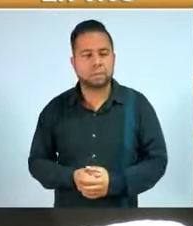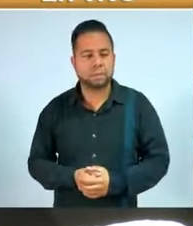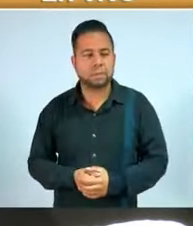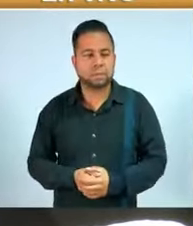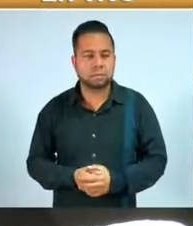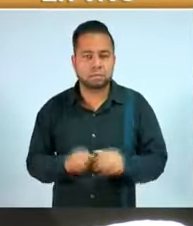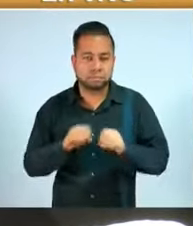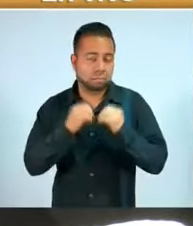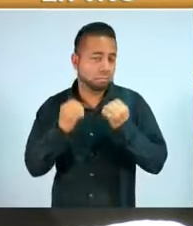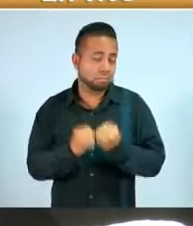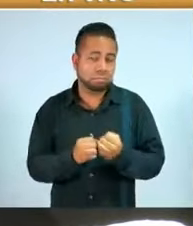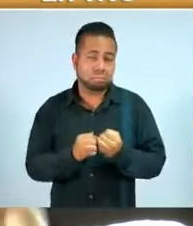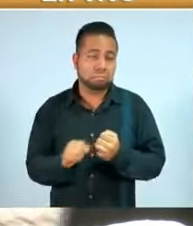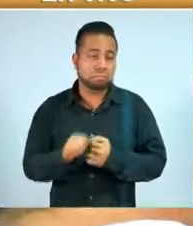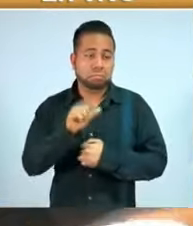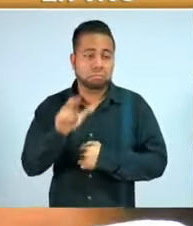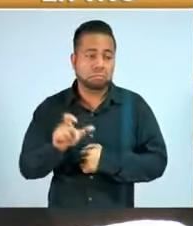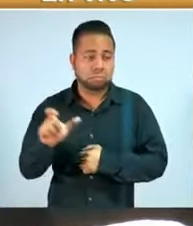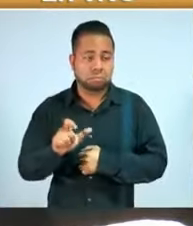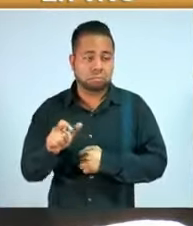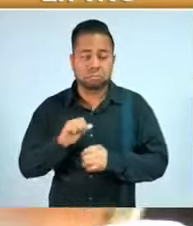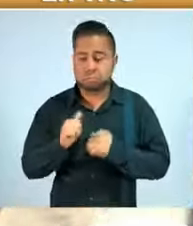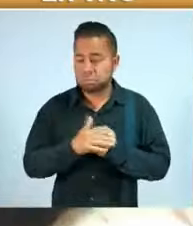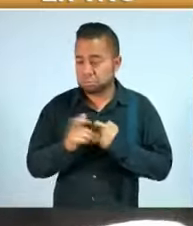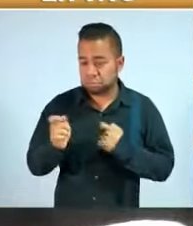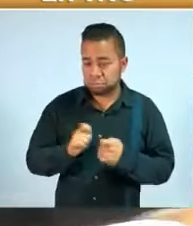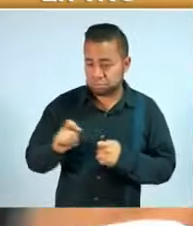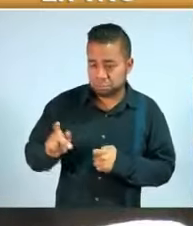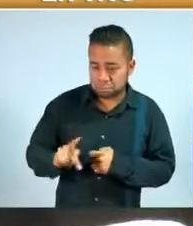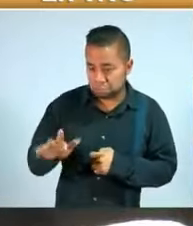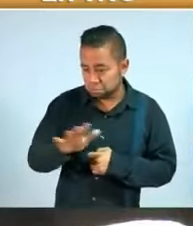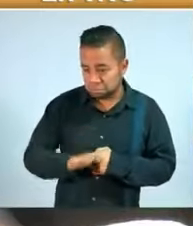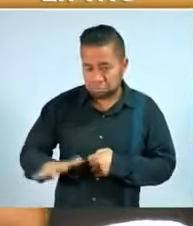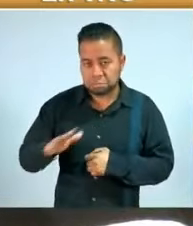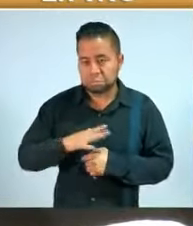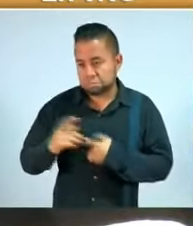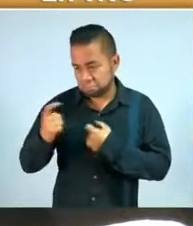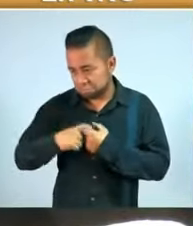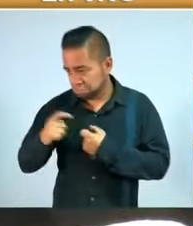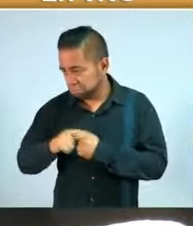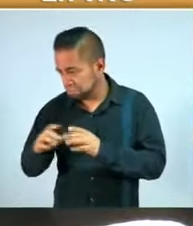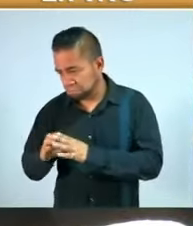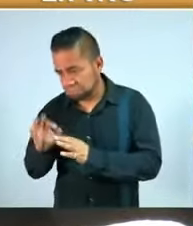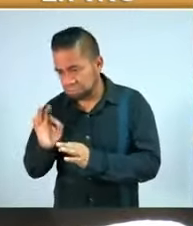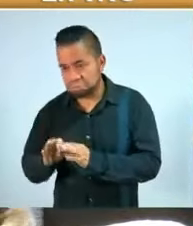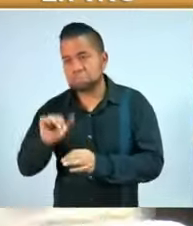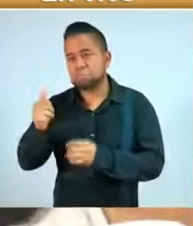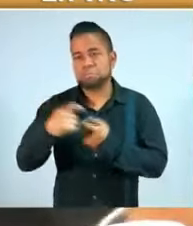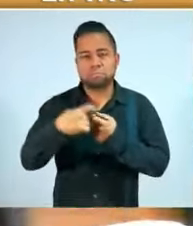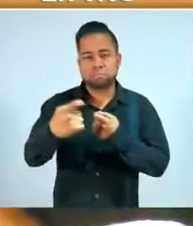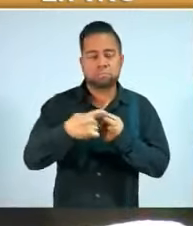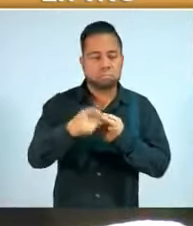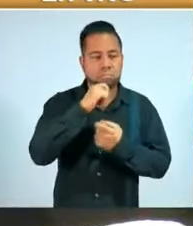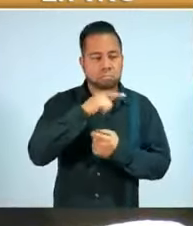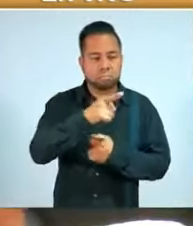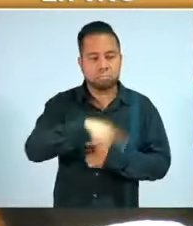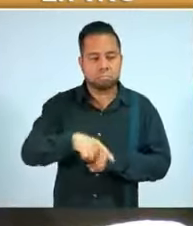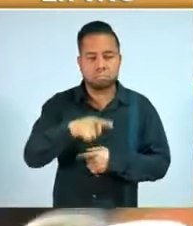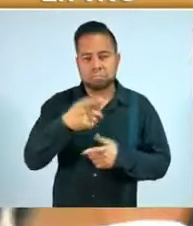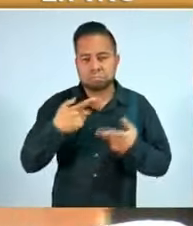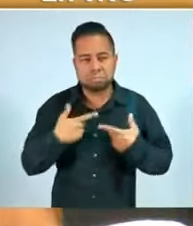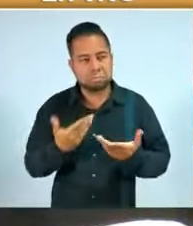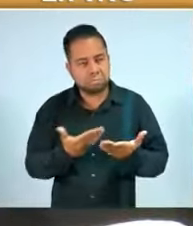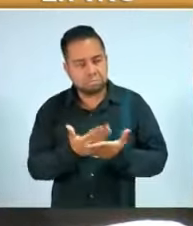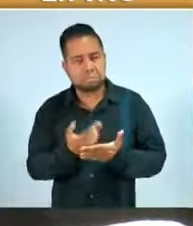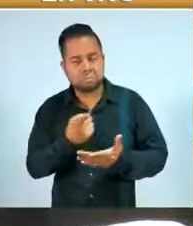son órganos que nacen después de que se agota en la administración pública los órganos centralizados, los descentralizados y la exigencia de la sociedad